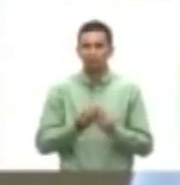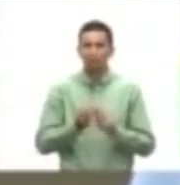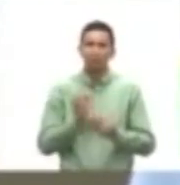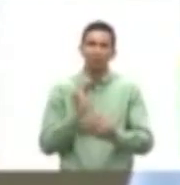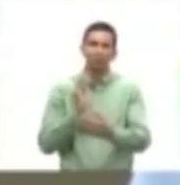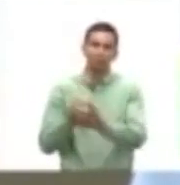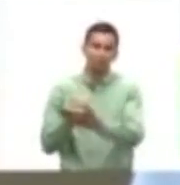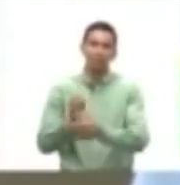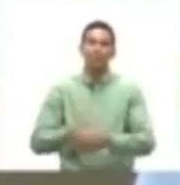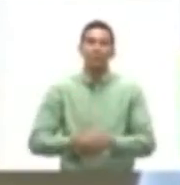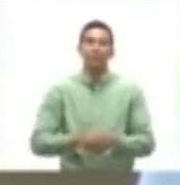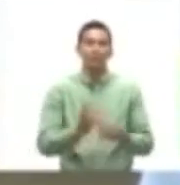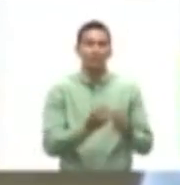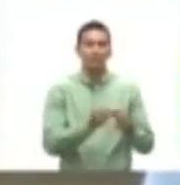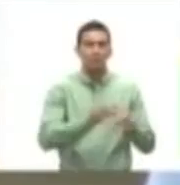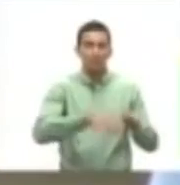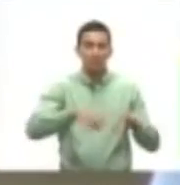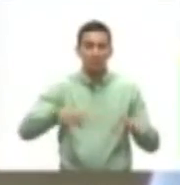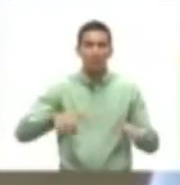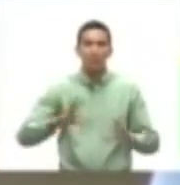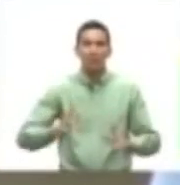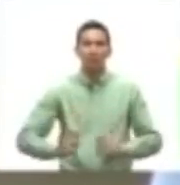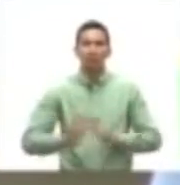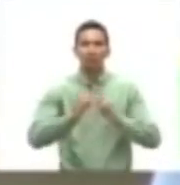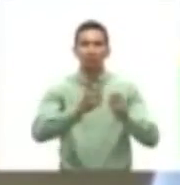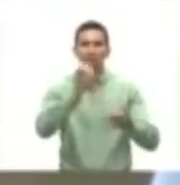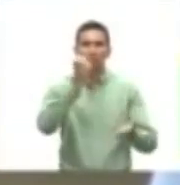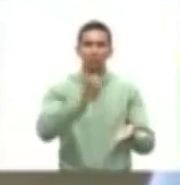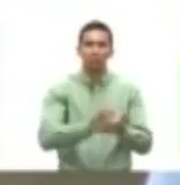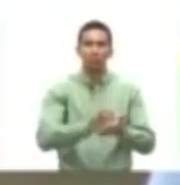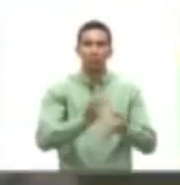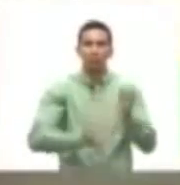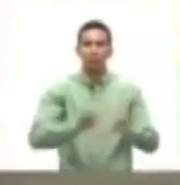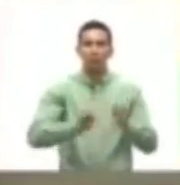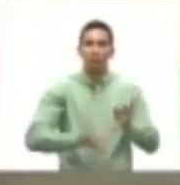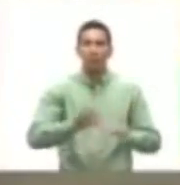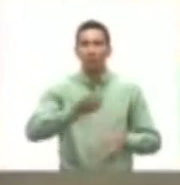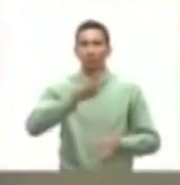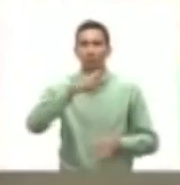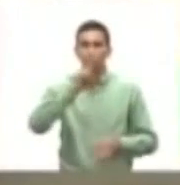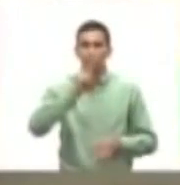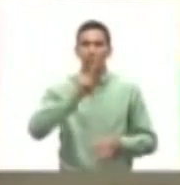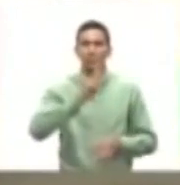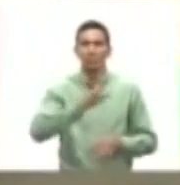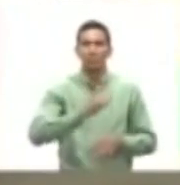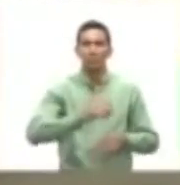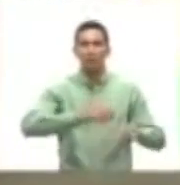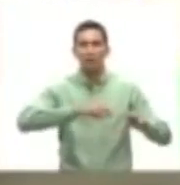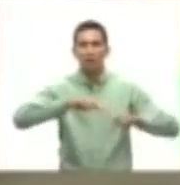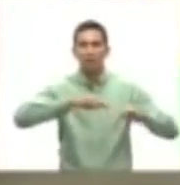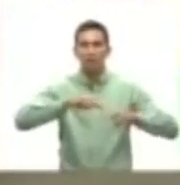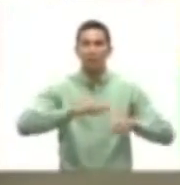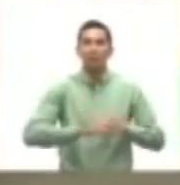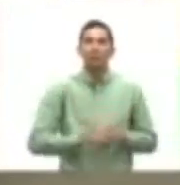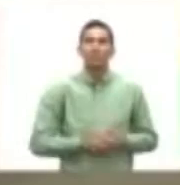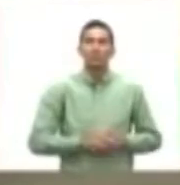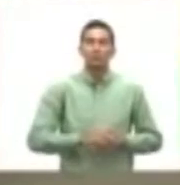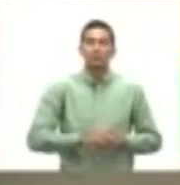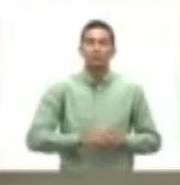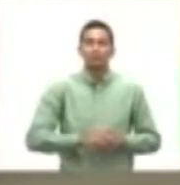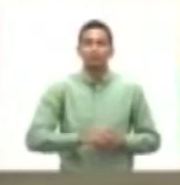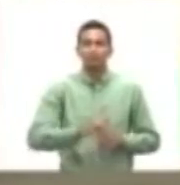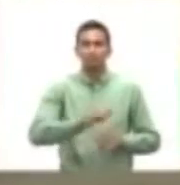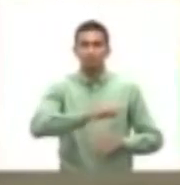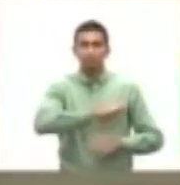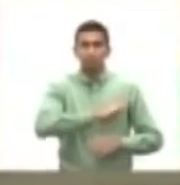6 mercados y que fue radicada en el juzgado 12 administrativo oral. El distrito no ha estado pendiente realmente